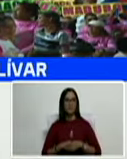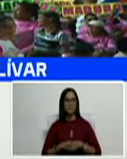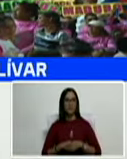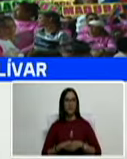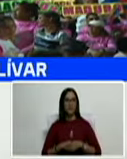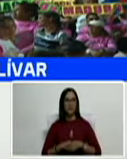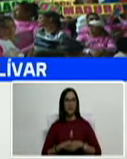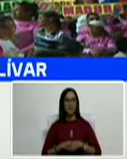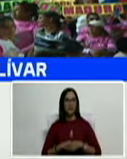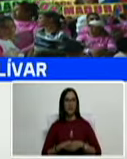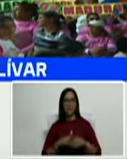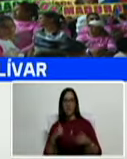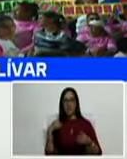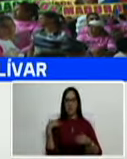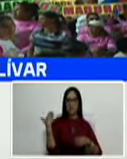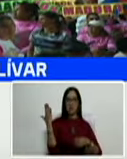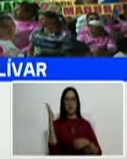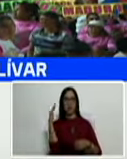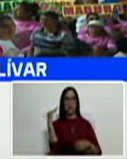Sin ego.